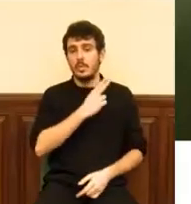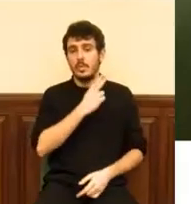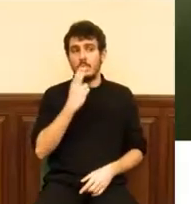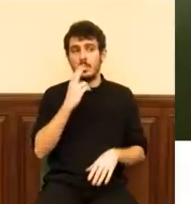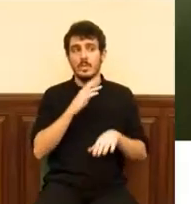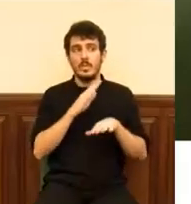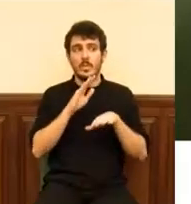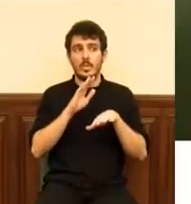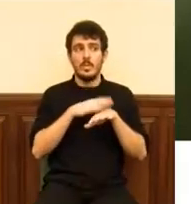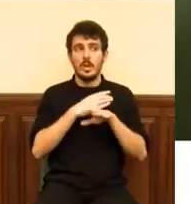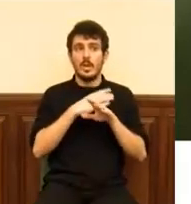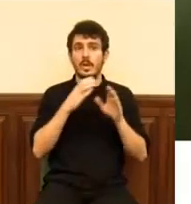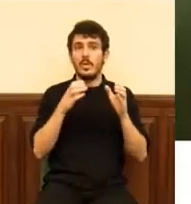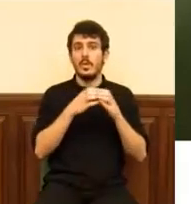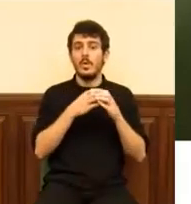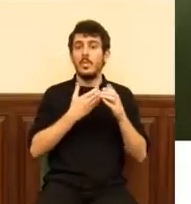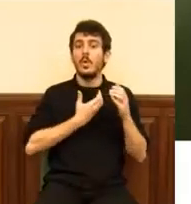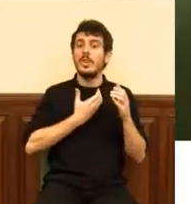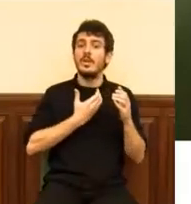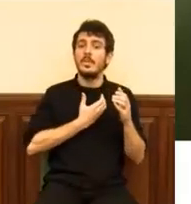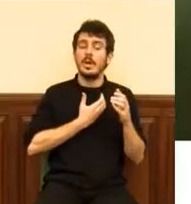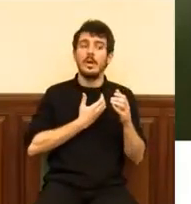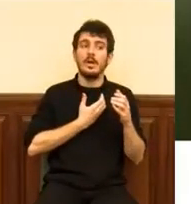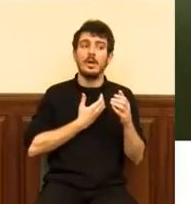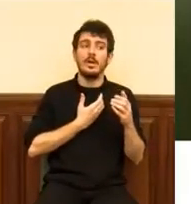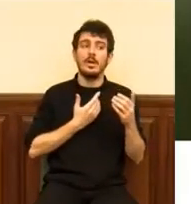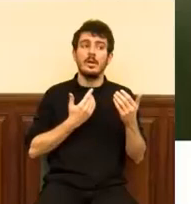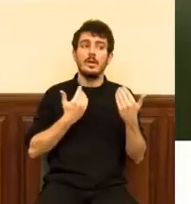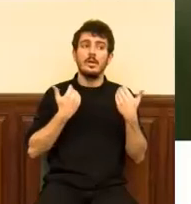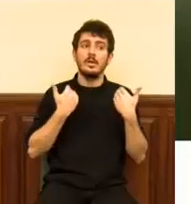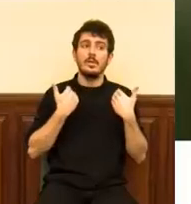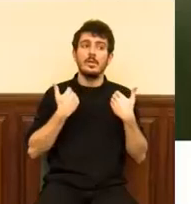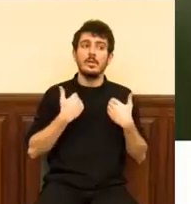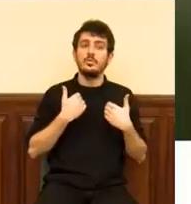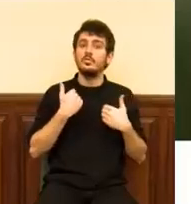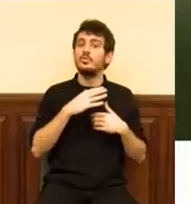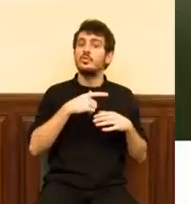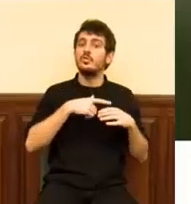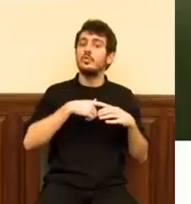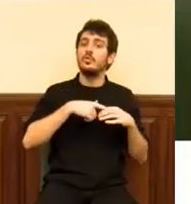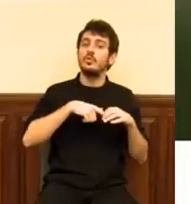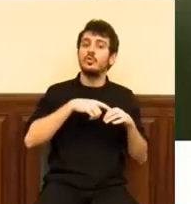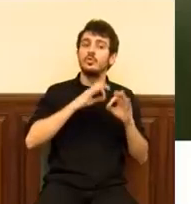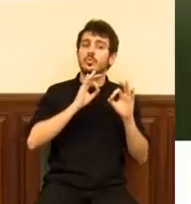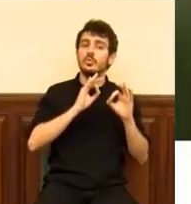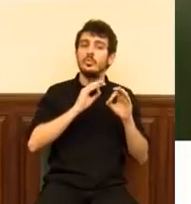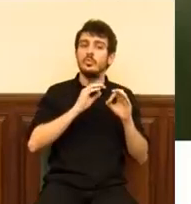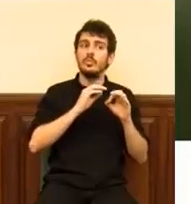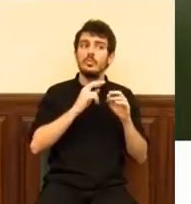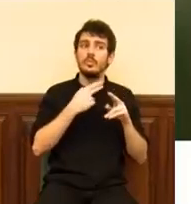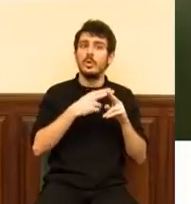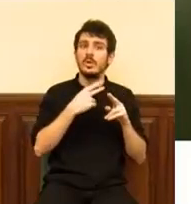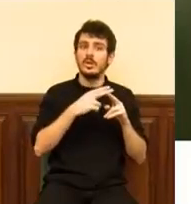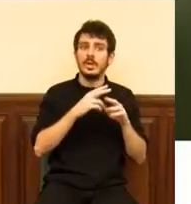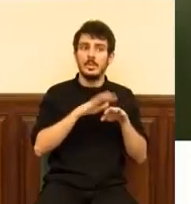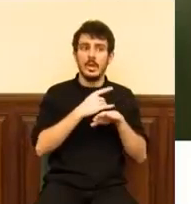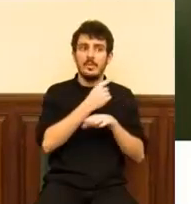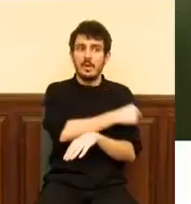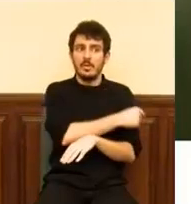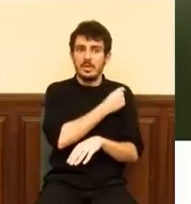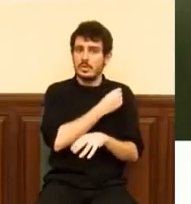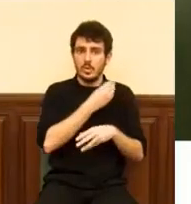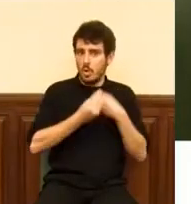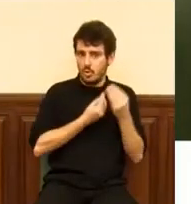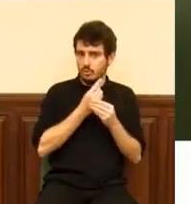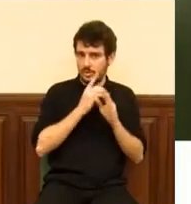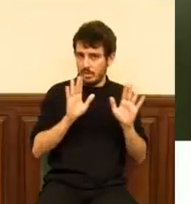esta corporación municipal no va a utilizar su posición política para vacunarse. Yo creo que